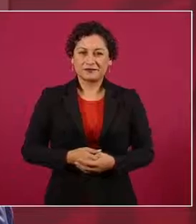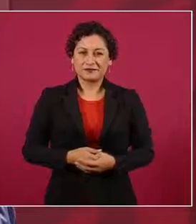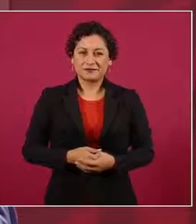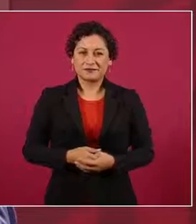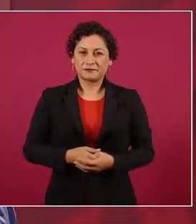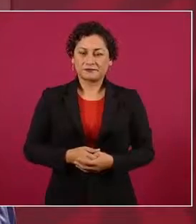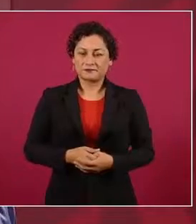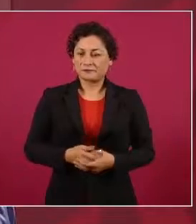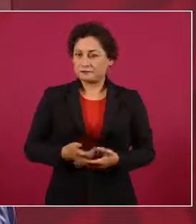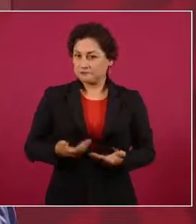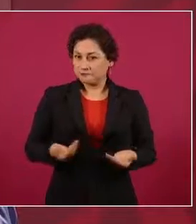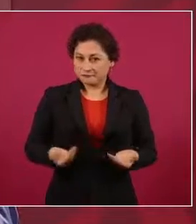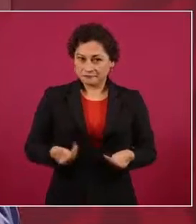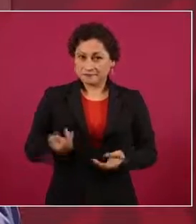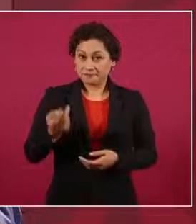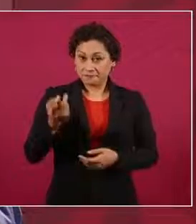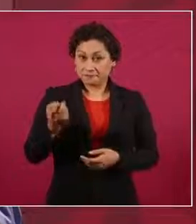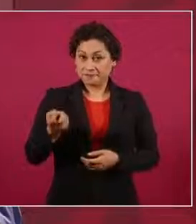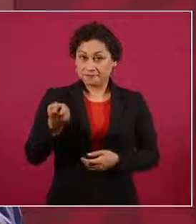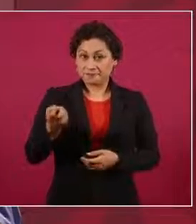y son